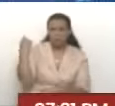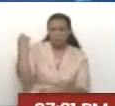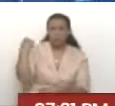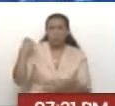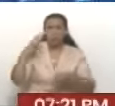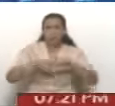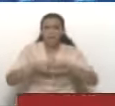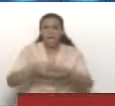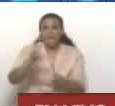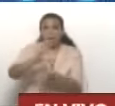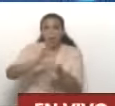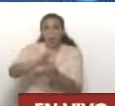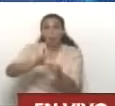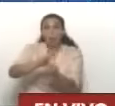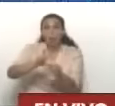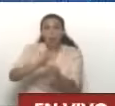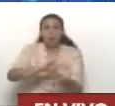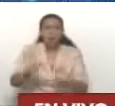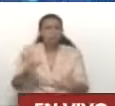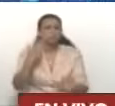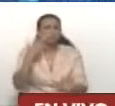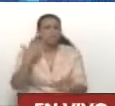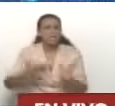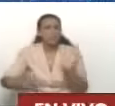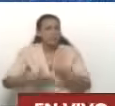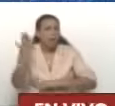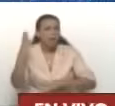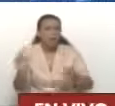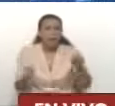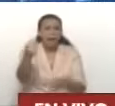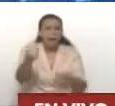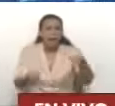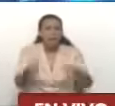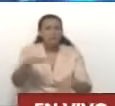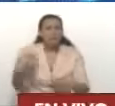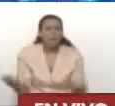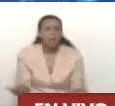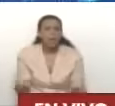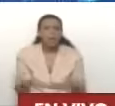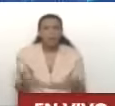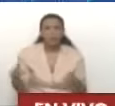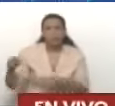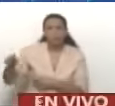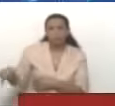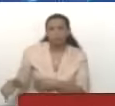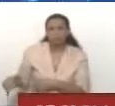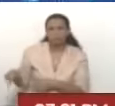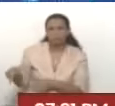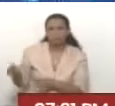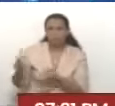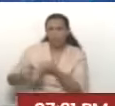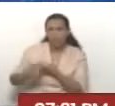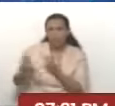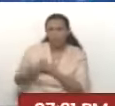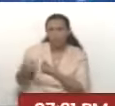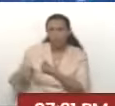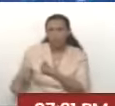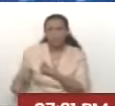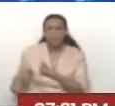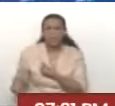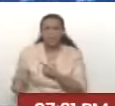allá en coro, íbamos saliendo, ¿te acuerdas? ¿Quién más iba en el carro? ¿Ibas tú de copilota?